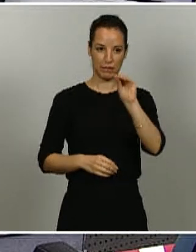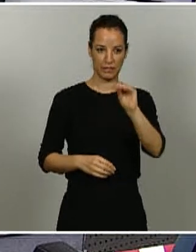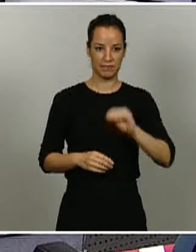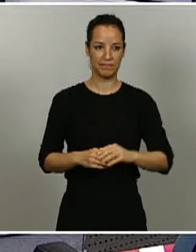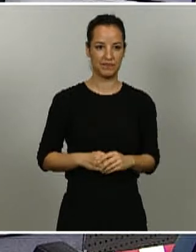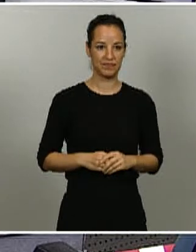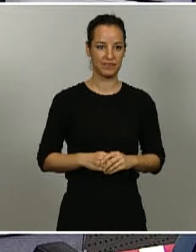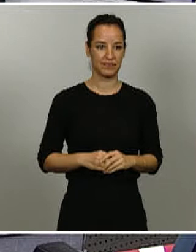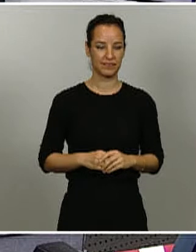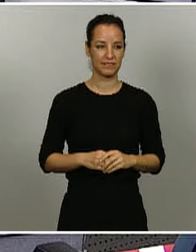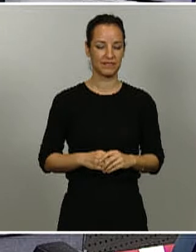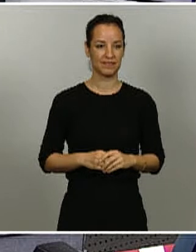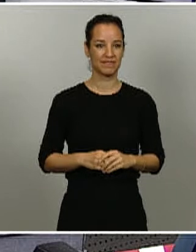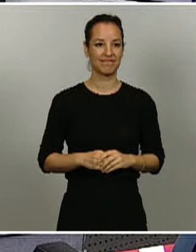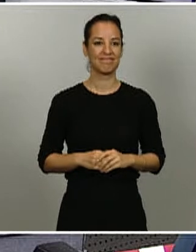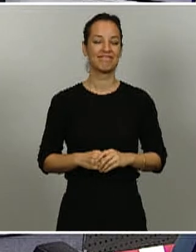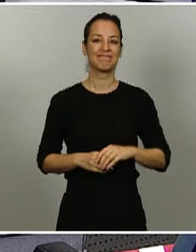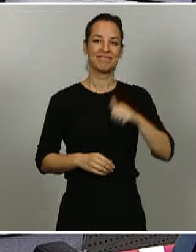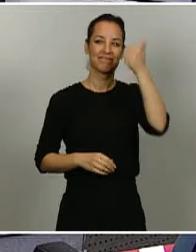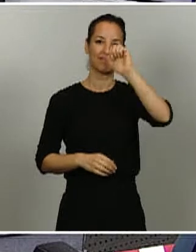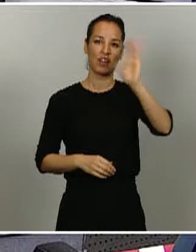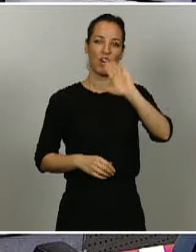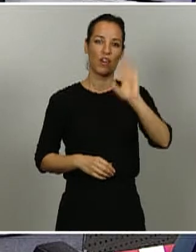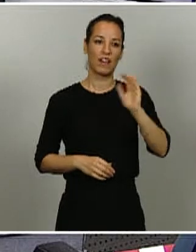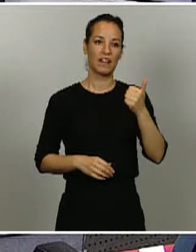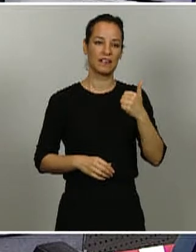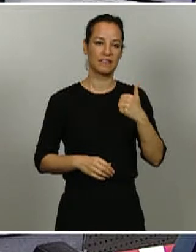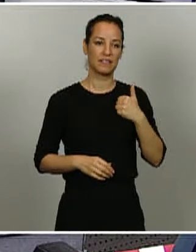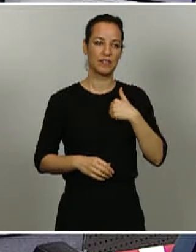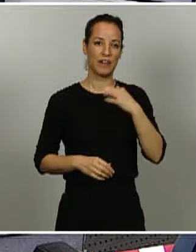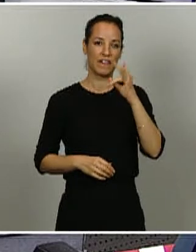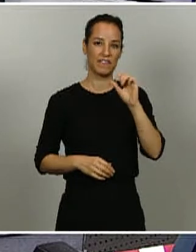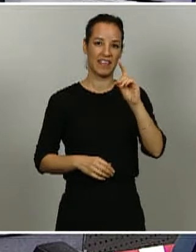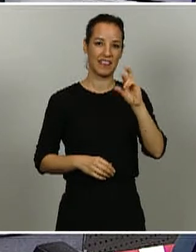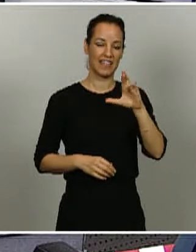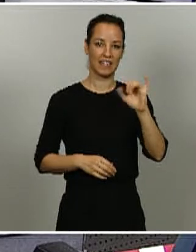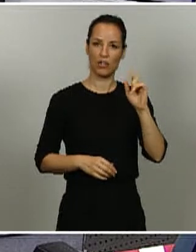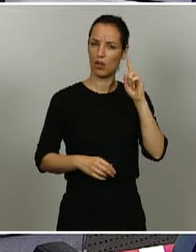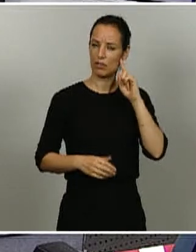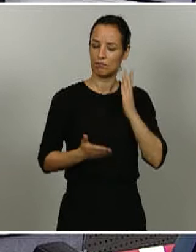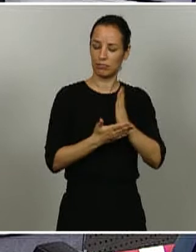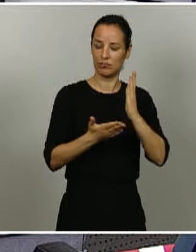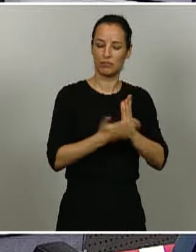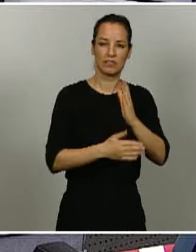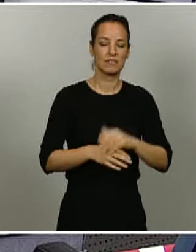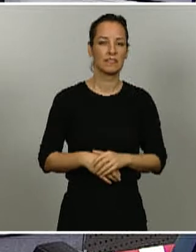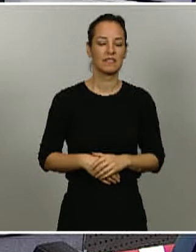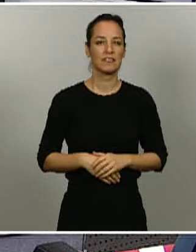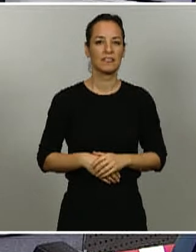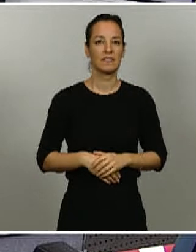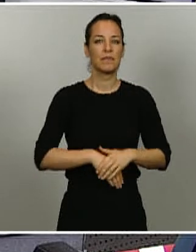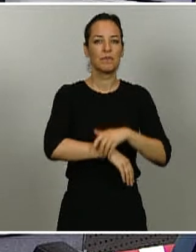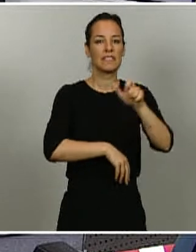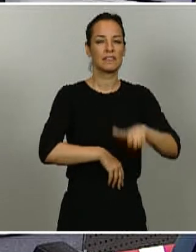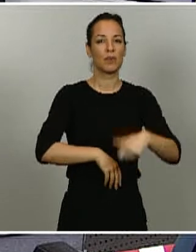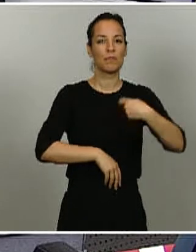Sí, hola, buenas tardes. Soy Perico Echevarría de Lamar de Onuba. El presidente de la Junta de Andalucía, Juan Manuel Mujer, ha